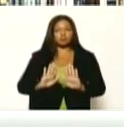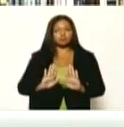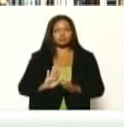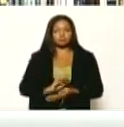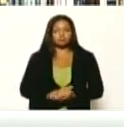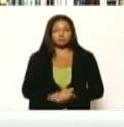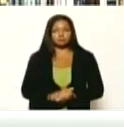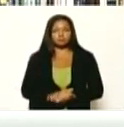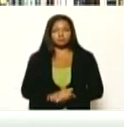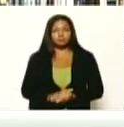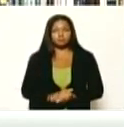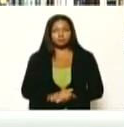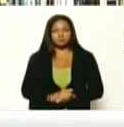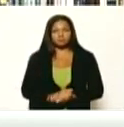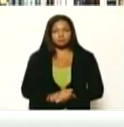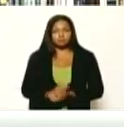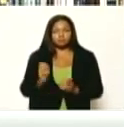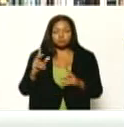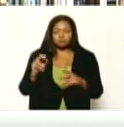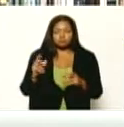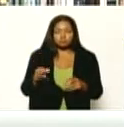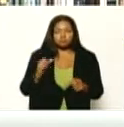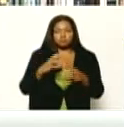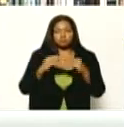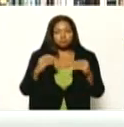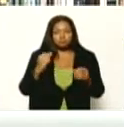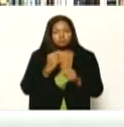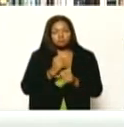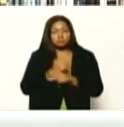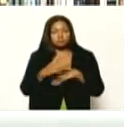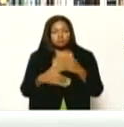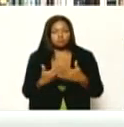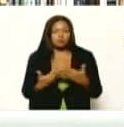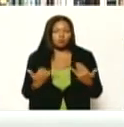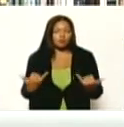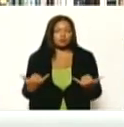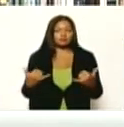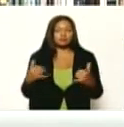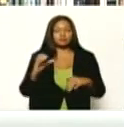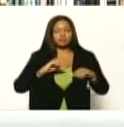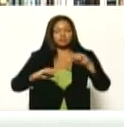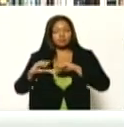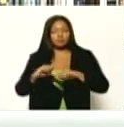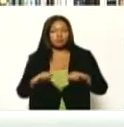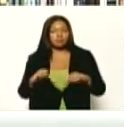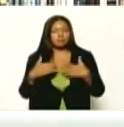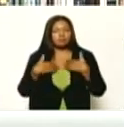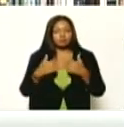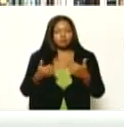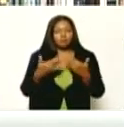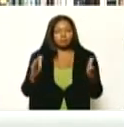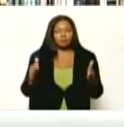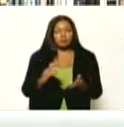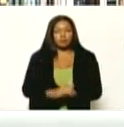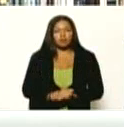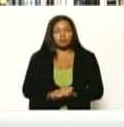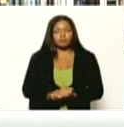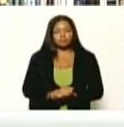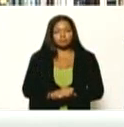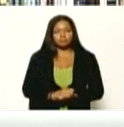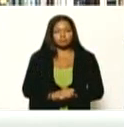parado, afortunadamente, con todo el trabajo científico de salud pública, de la misión Barrio